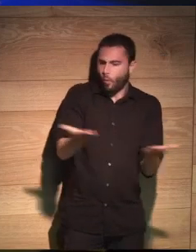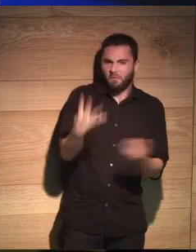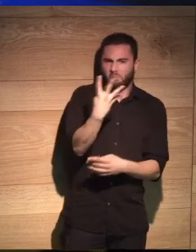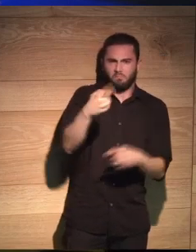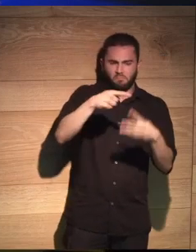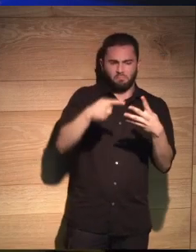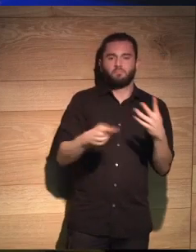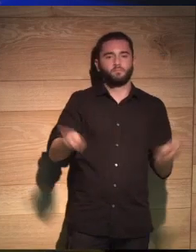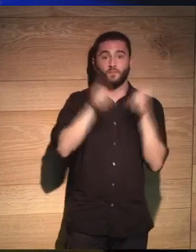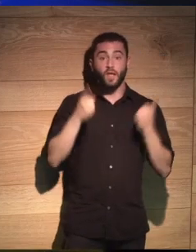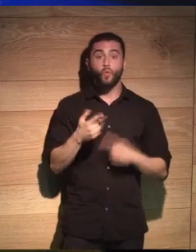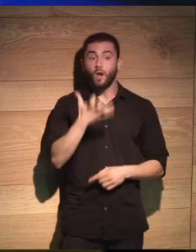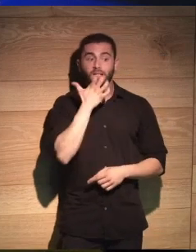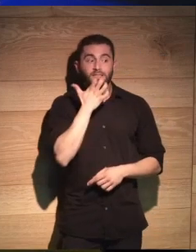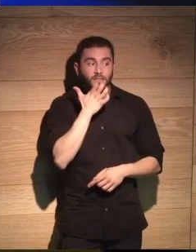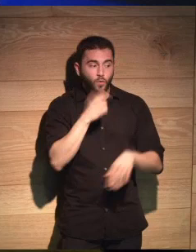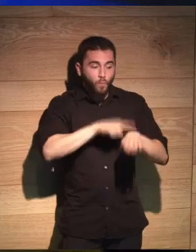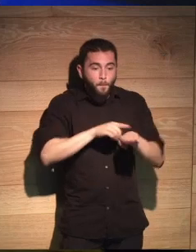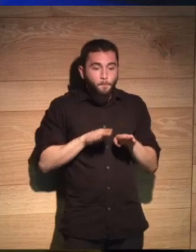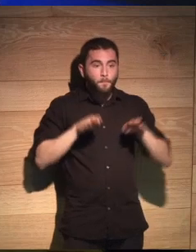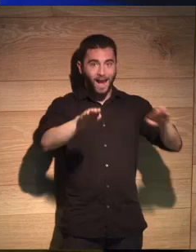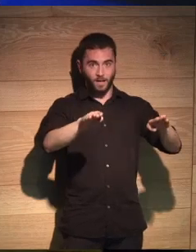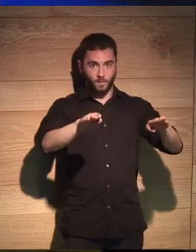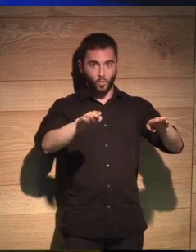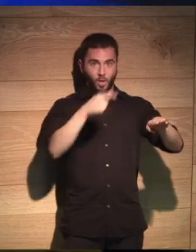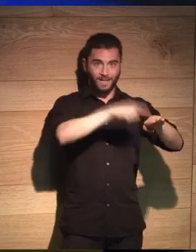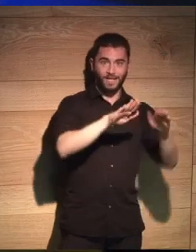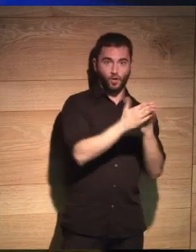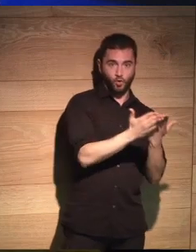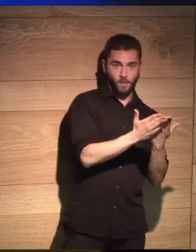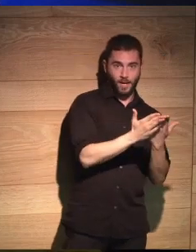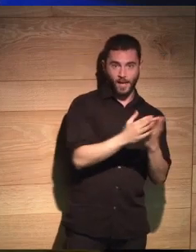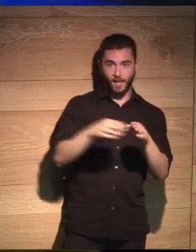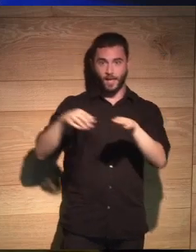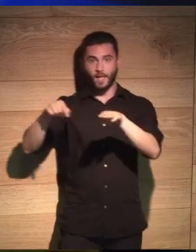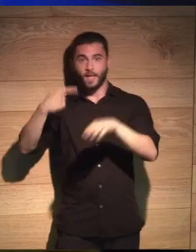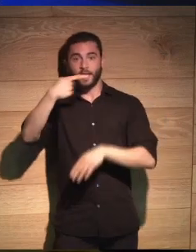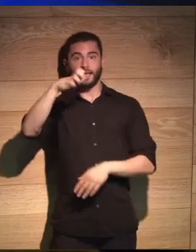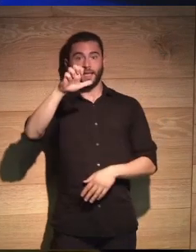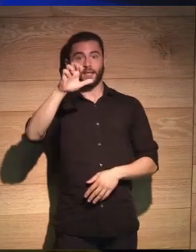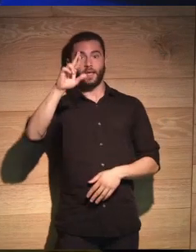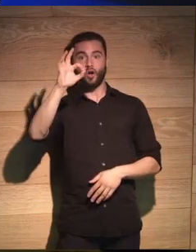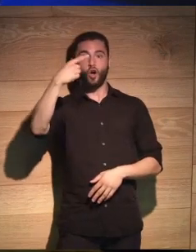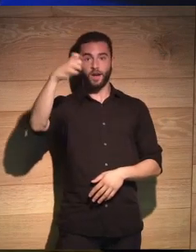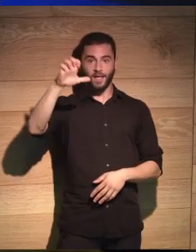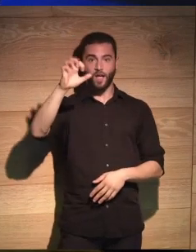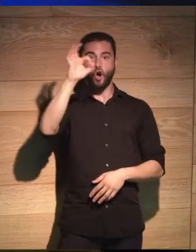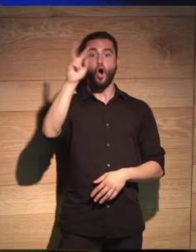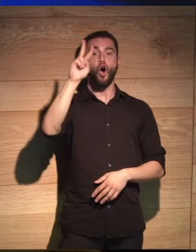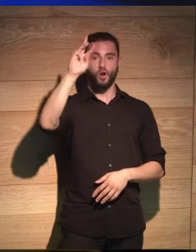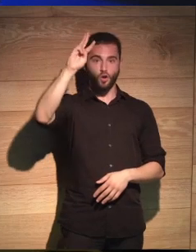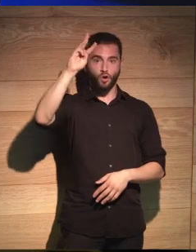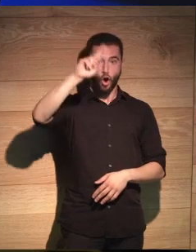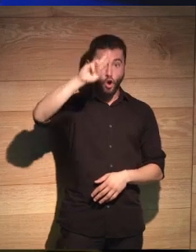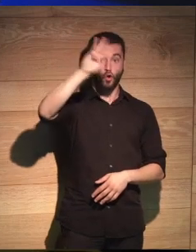ustedes si hay algún paralelismo entre esta novela y la de George Orwell de Homenaje a Cataluña, como dos